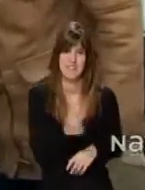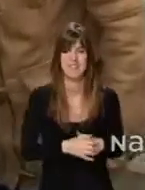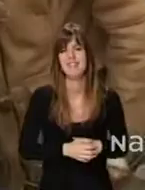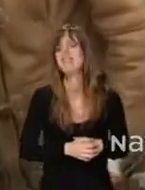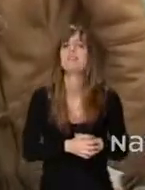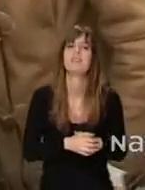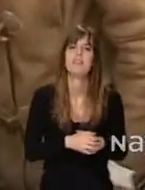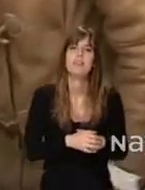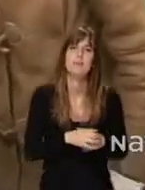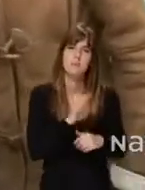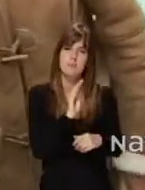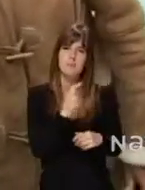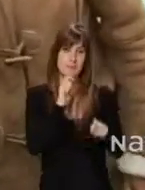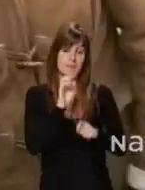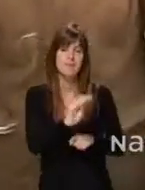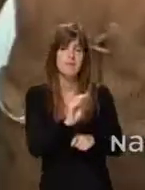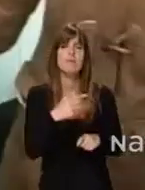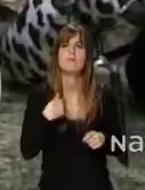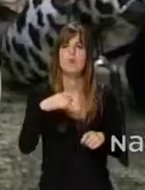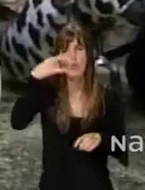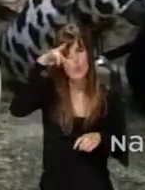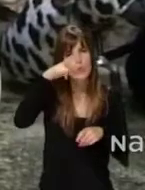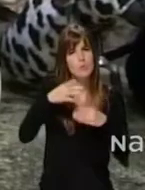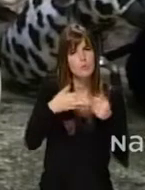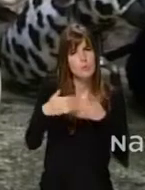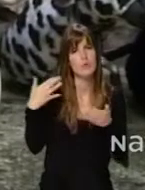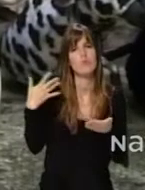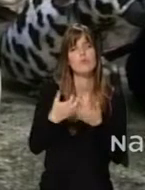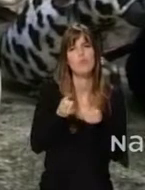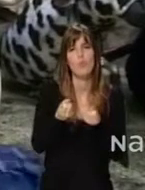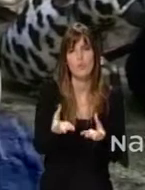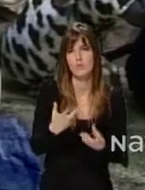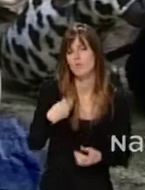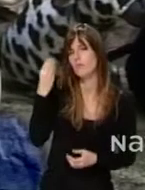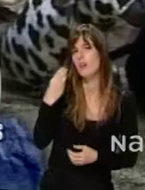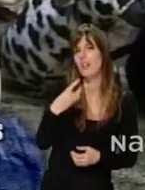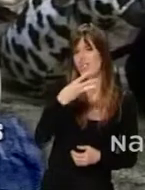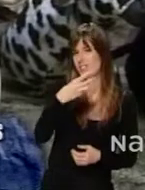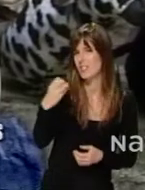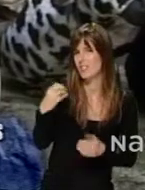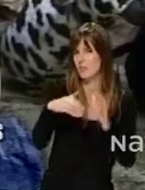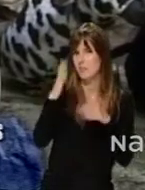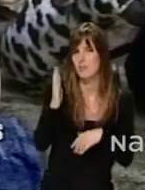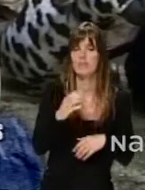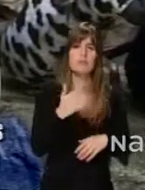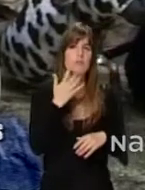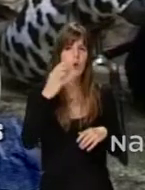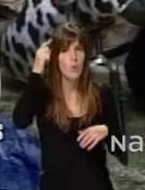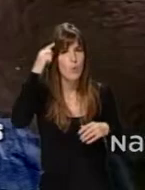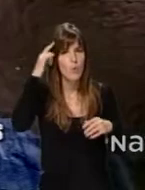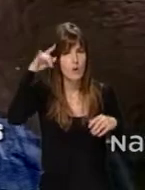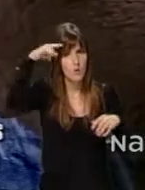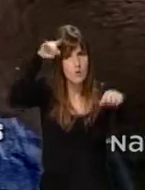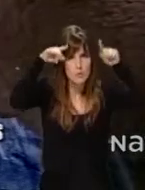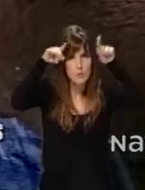Ángel, ¿cuántos toros como estos llevas hechos ya? No sé, si te digo 300, pues igual son pocos. ¿Los cuernos, por ejemplo, de dónde